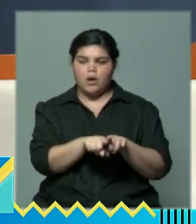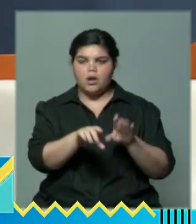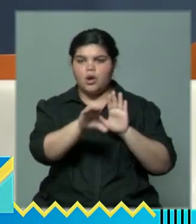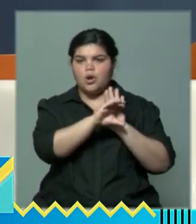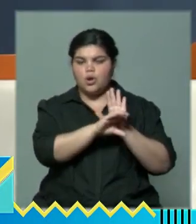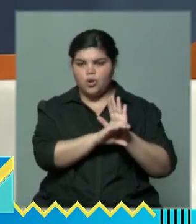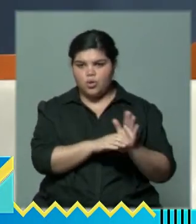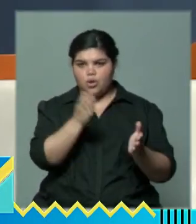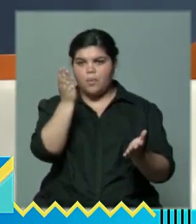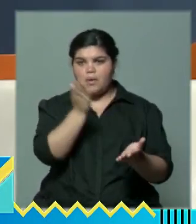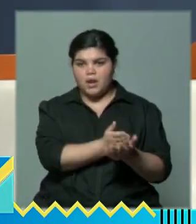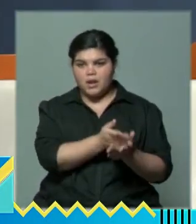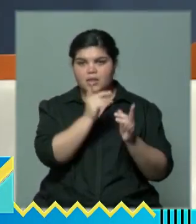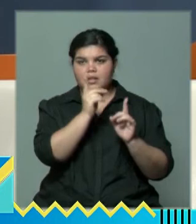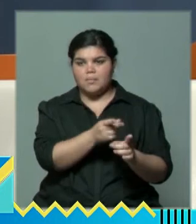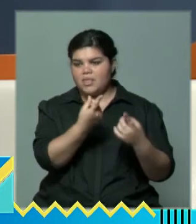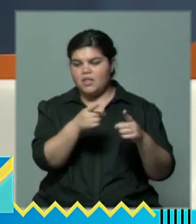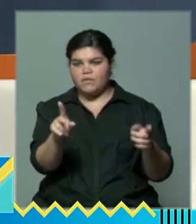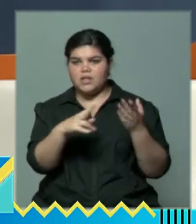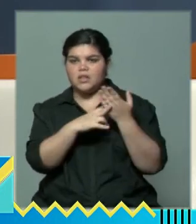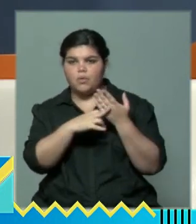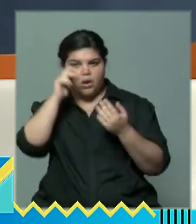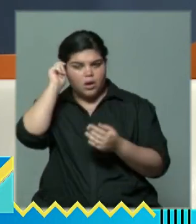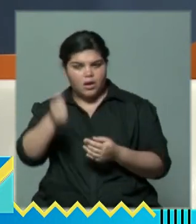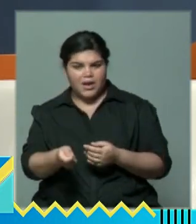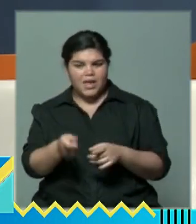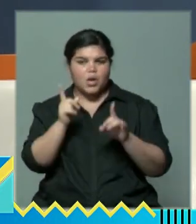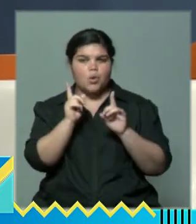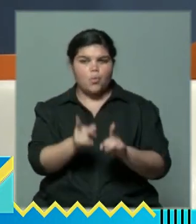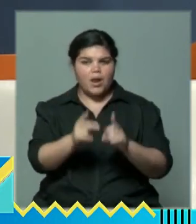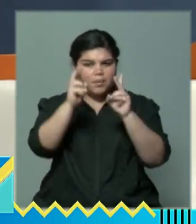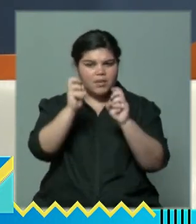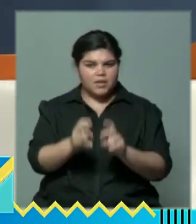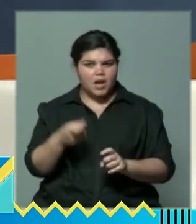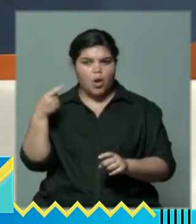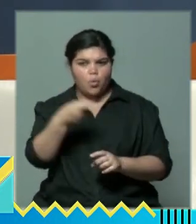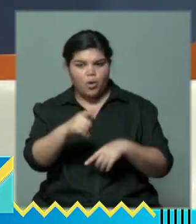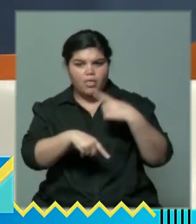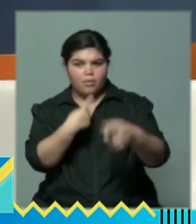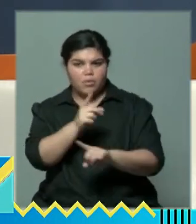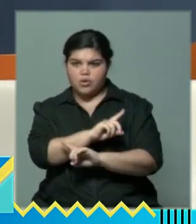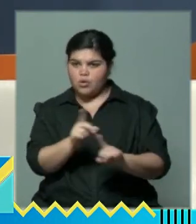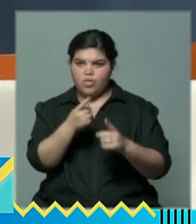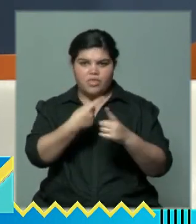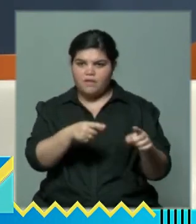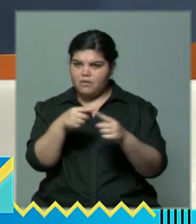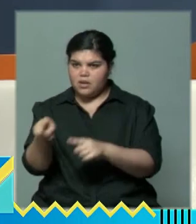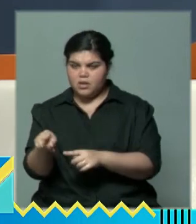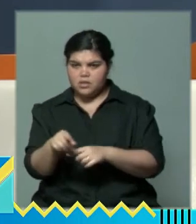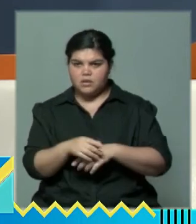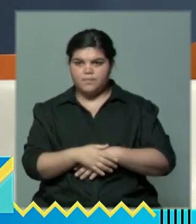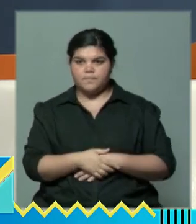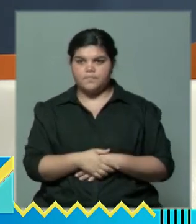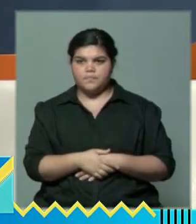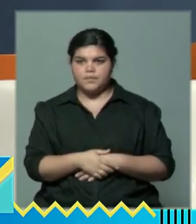del juez sea distinta a la persona del fiscal, o sea, quien investiga no sea el mismo que juzga, cosa de garantizar la independencia. Básicamente